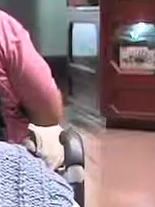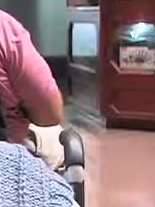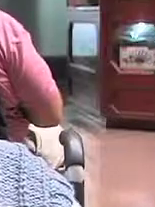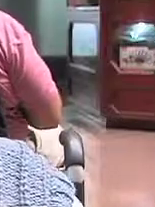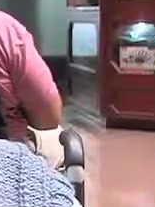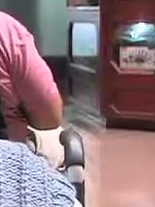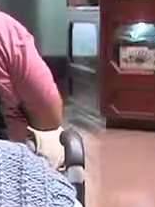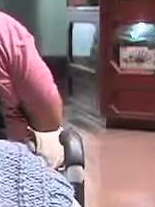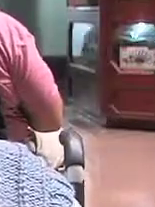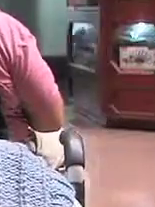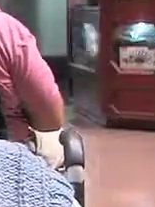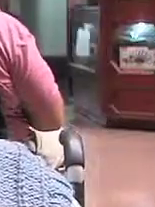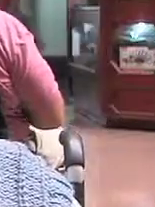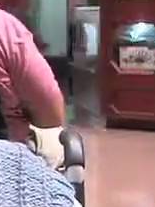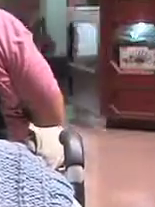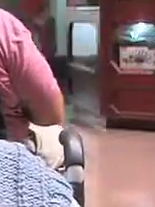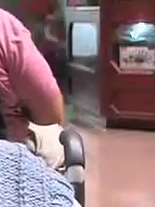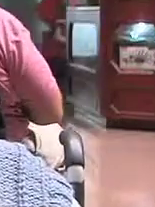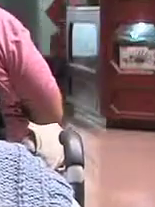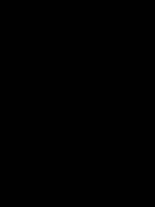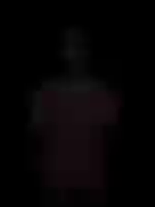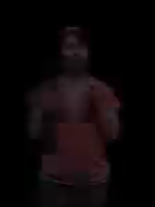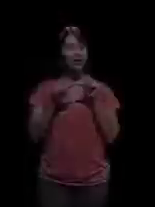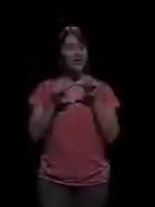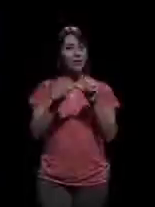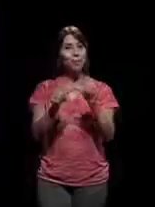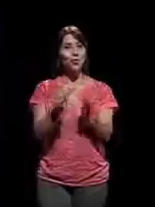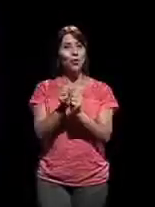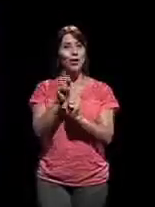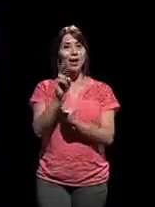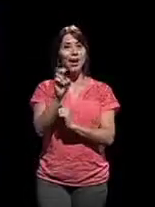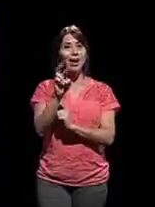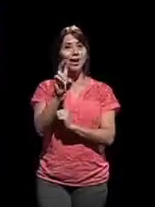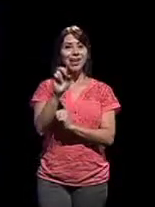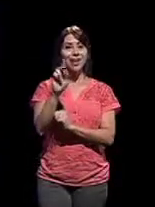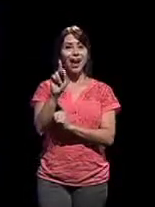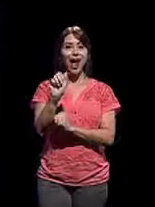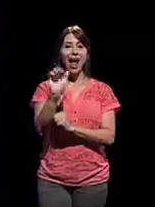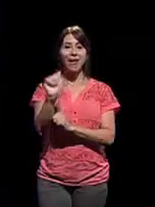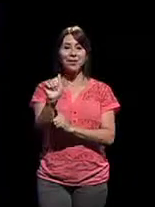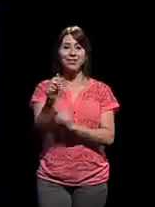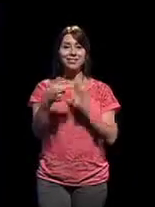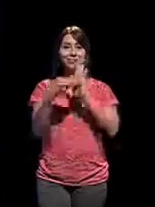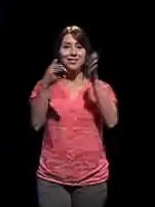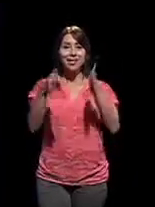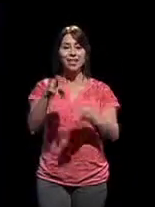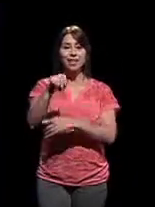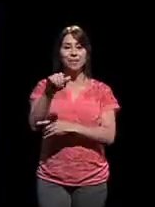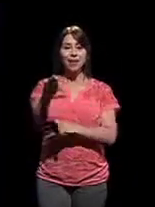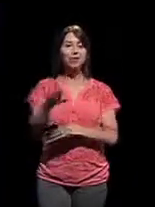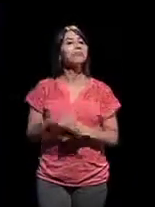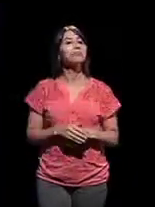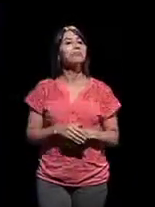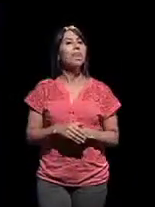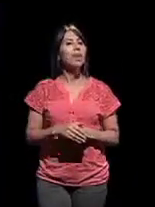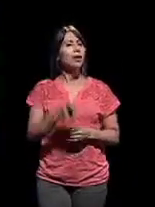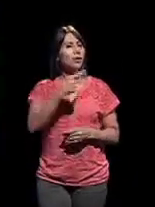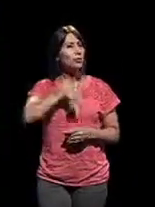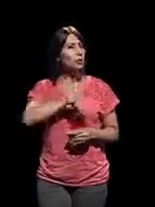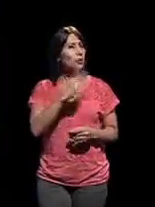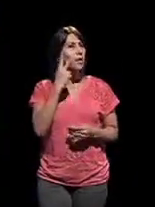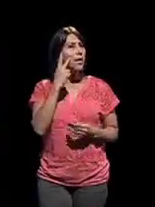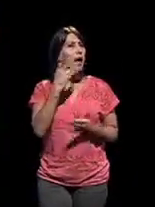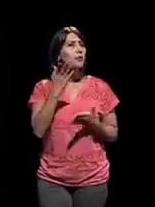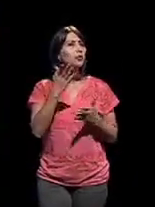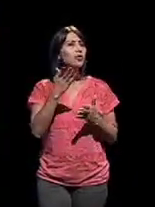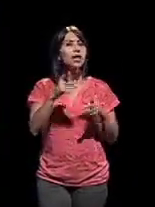valiente, porque Costa Rica es un gran país. Continuamos con Erika Álvarez, representante del Partido Acción Ciudadana.